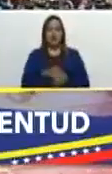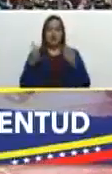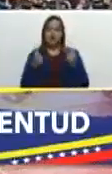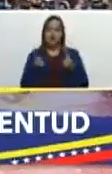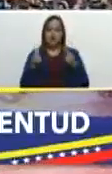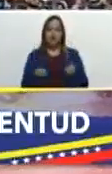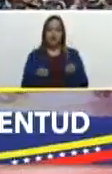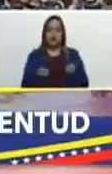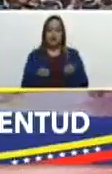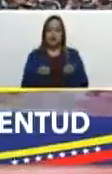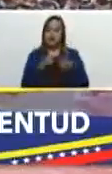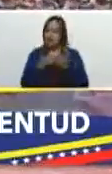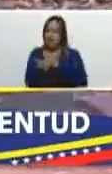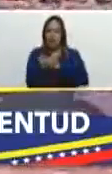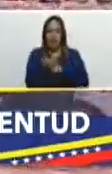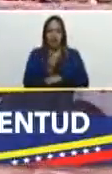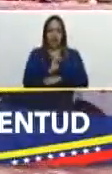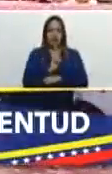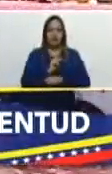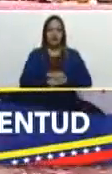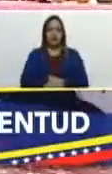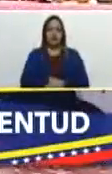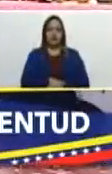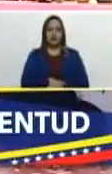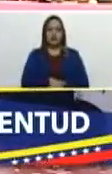acelerado, infinito.